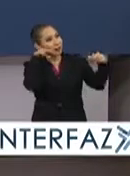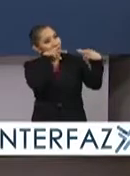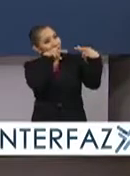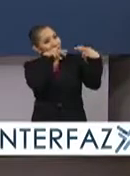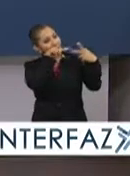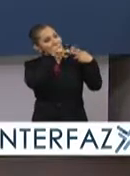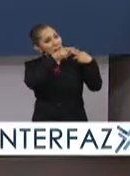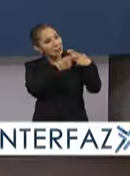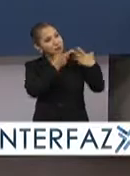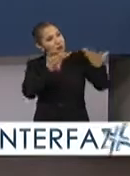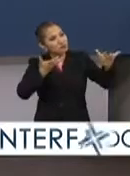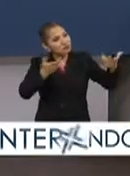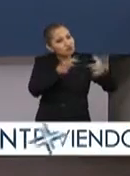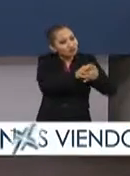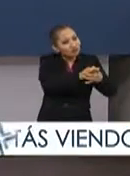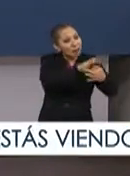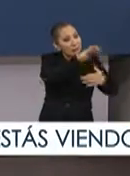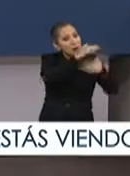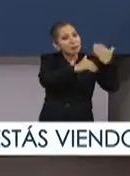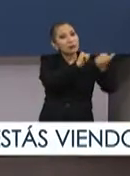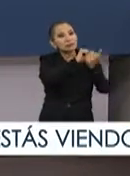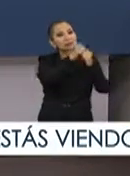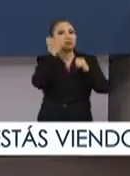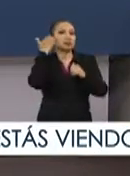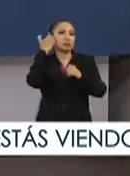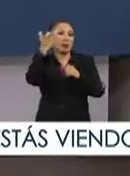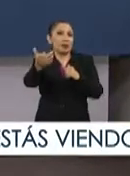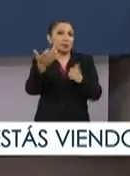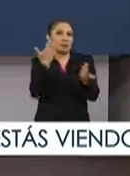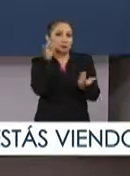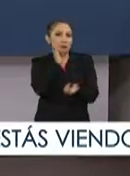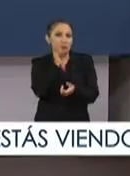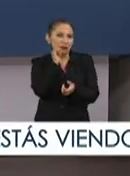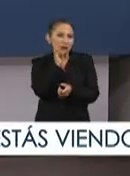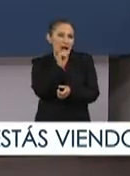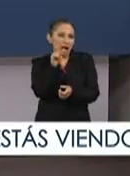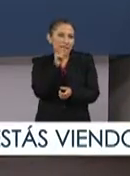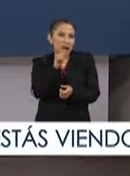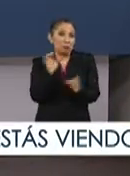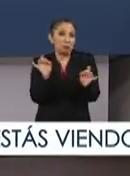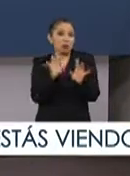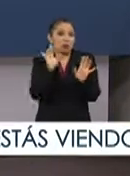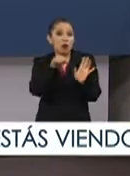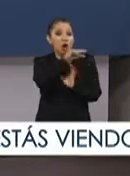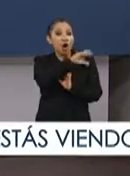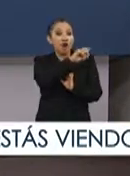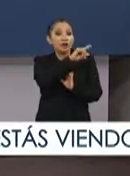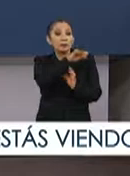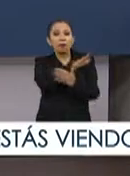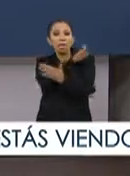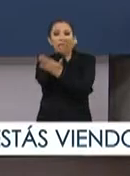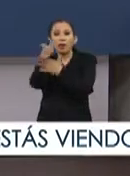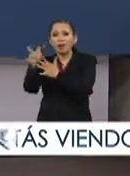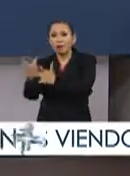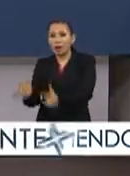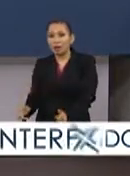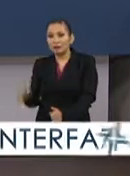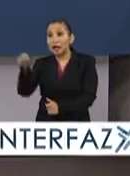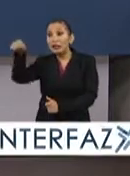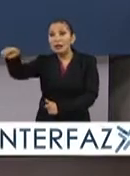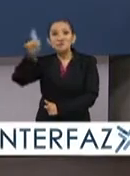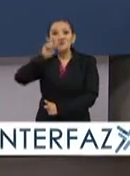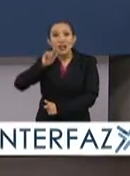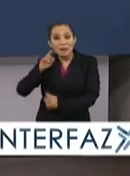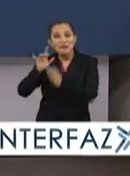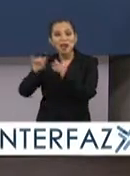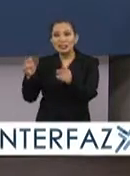y empezaron a construir. Después el azar, que no deja nada al azar, hizo que Octavio Paz viajara a Francia. Ella estaba